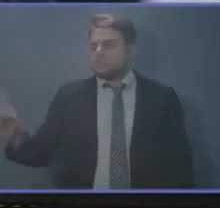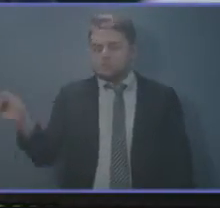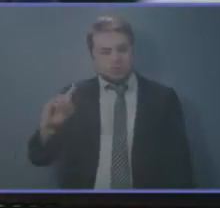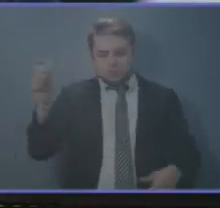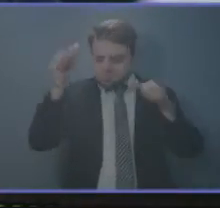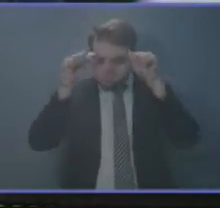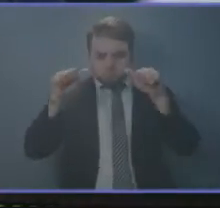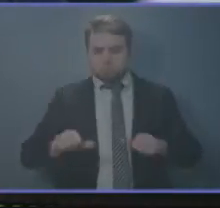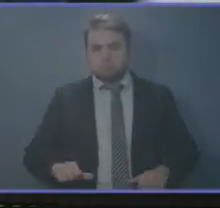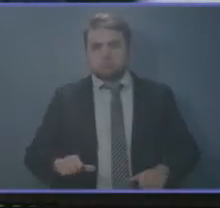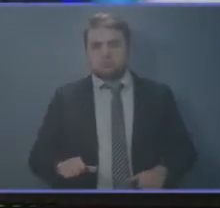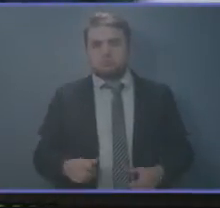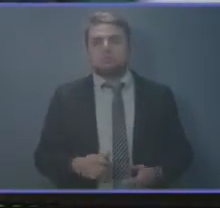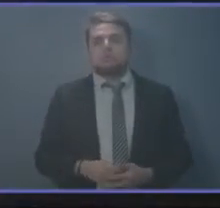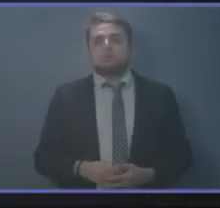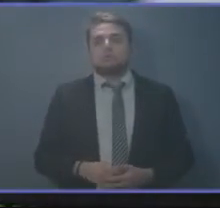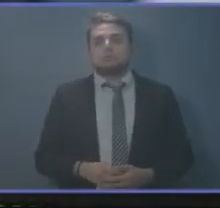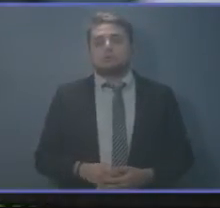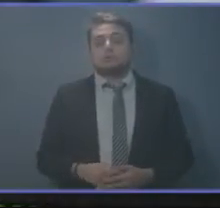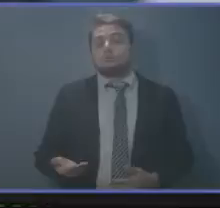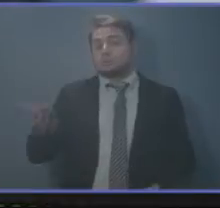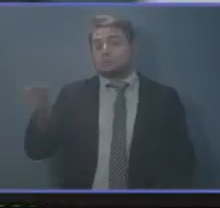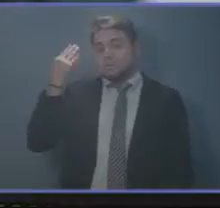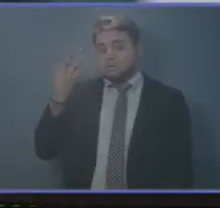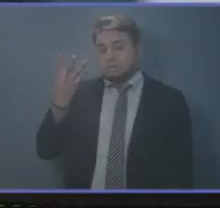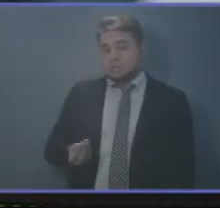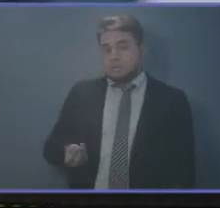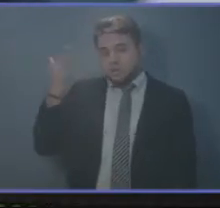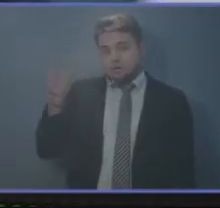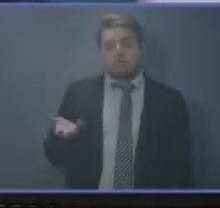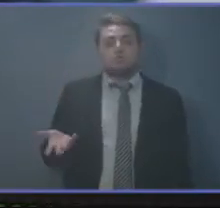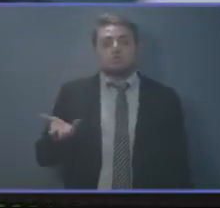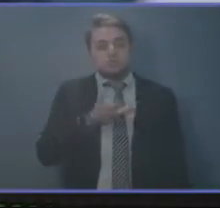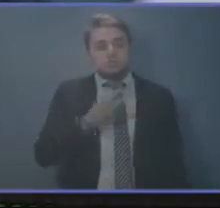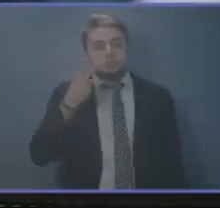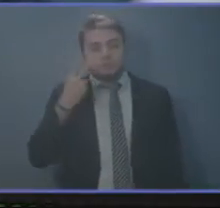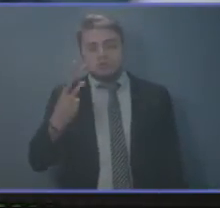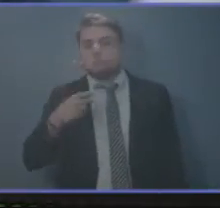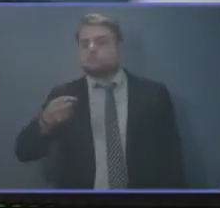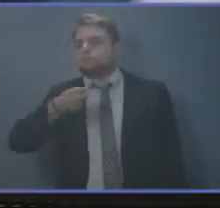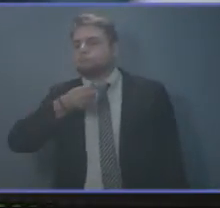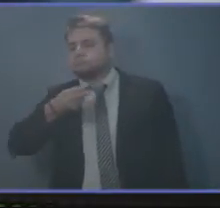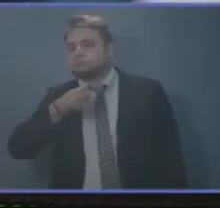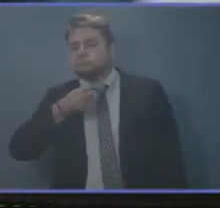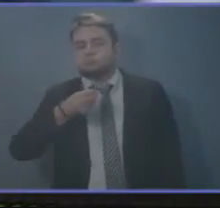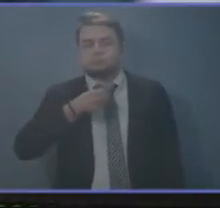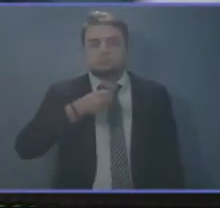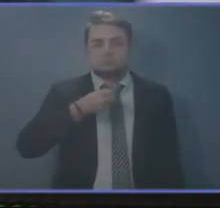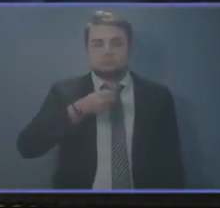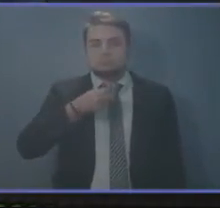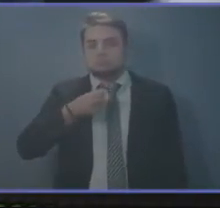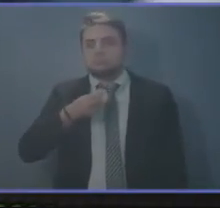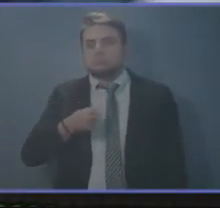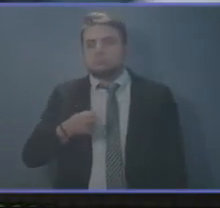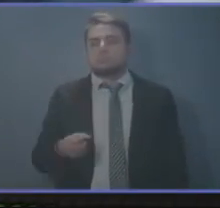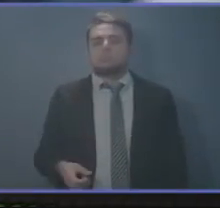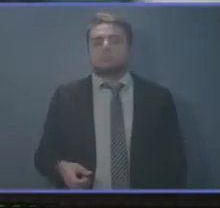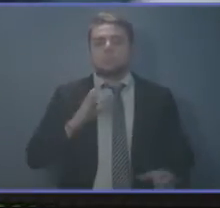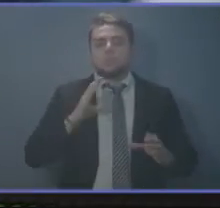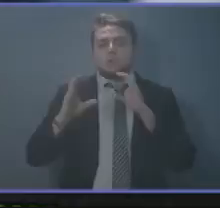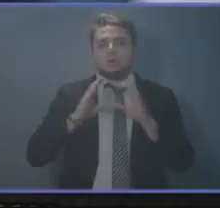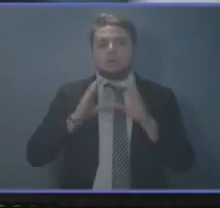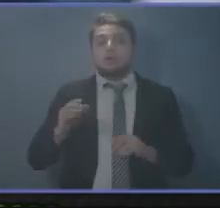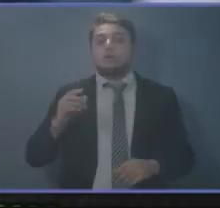dictamen. Hace algunos días escuchábamos en conferencia de prensa a algunos empresarios del